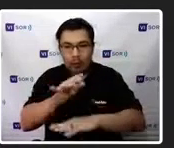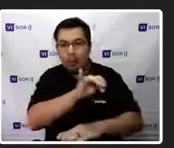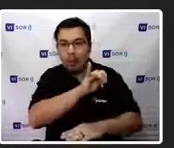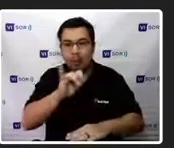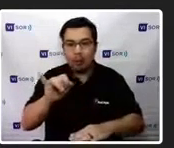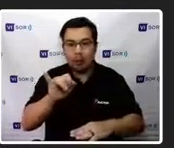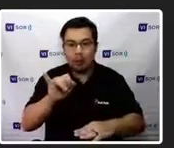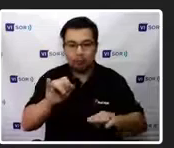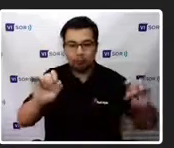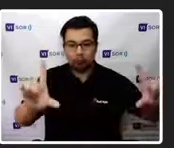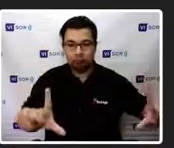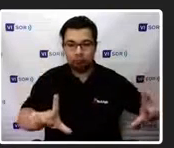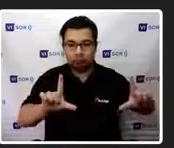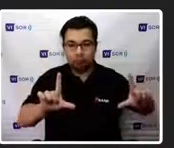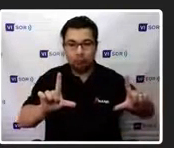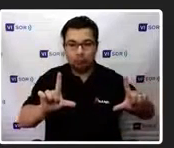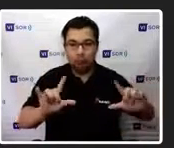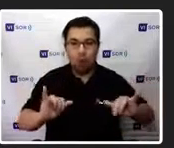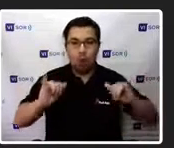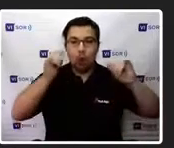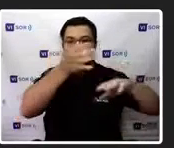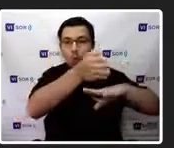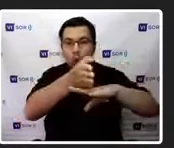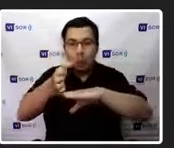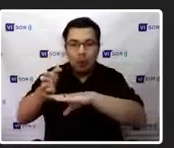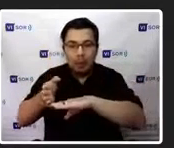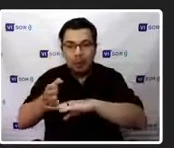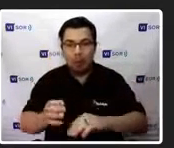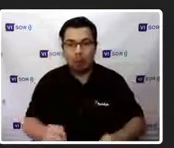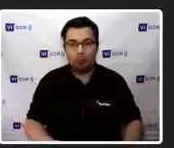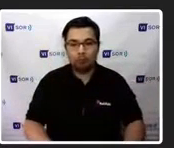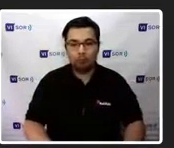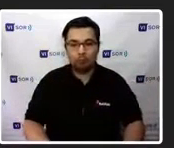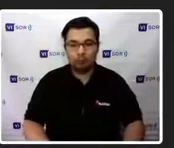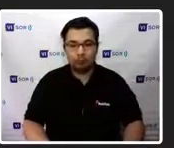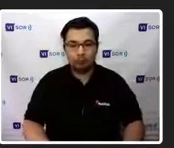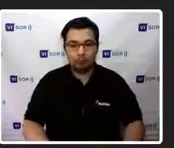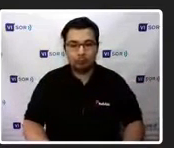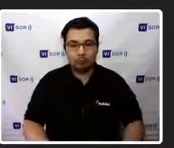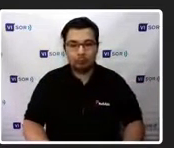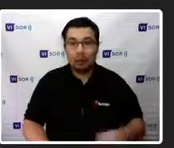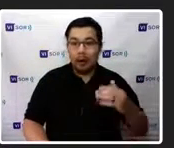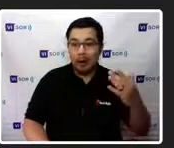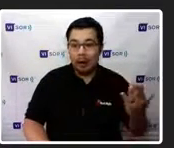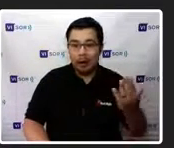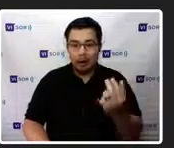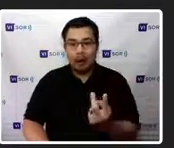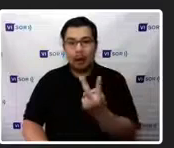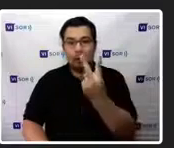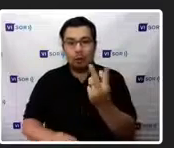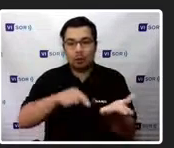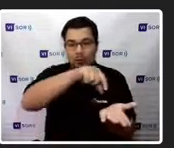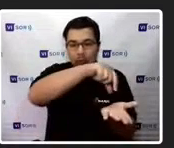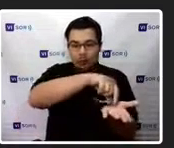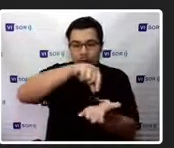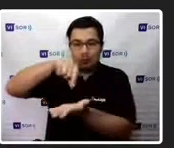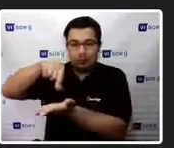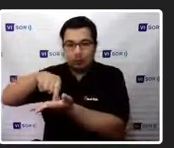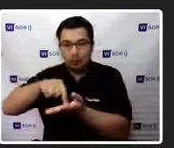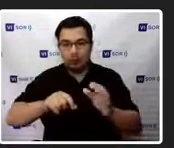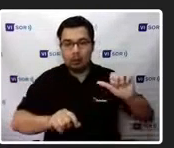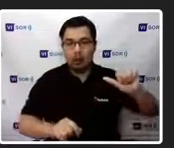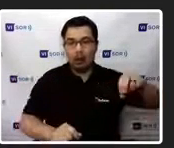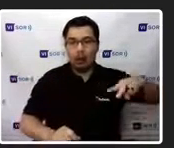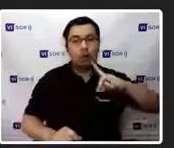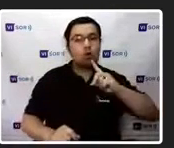de aventura. La carrera de ecoturismo se dicta en 2 sedes, en la sede de Antonio Varas y en la sede de Valparaíso,